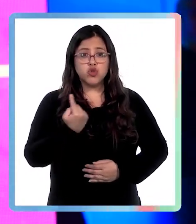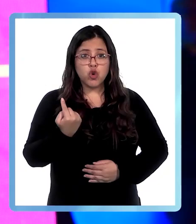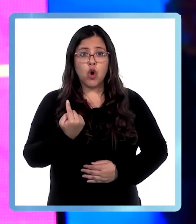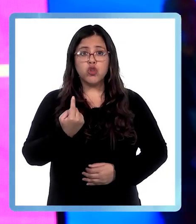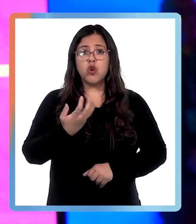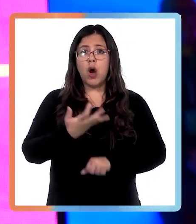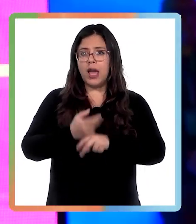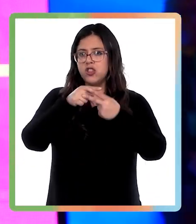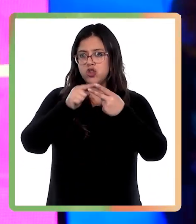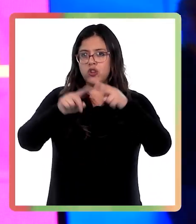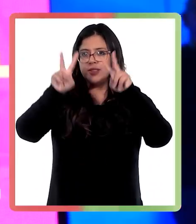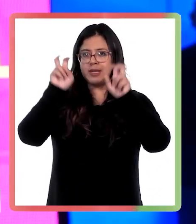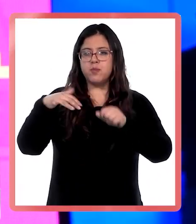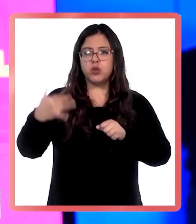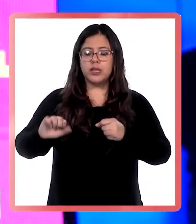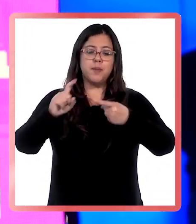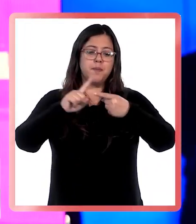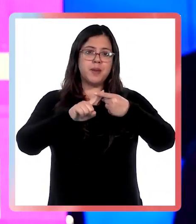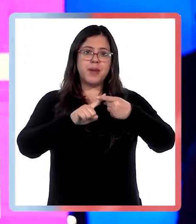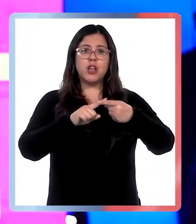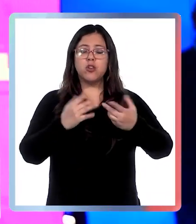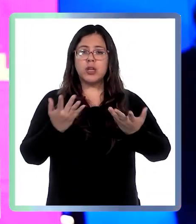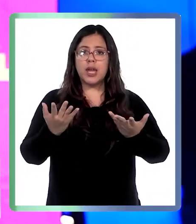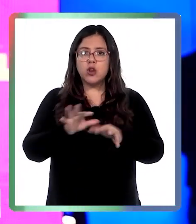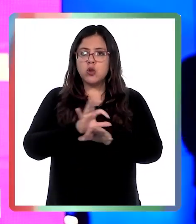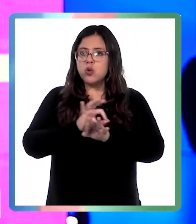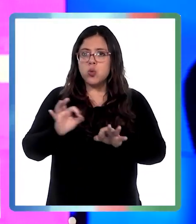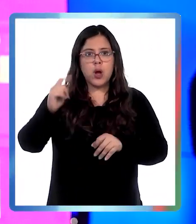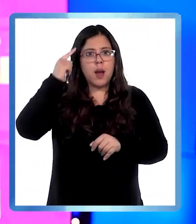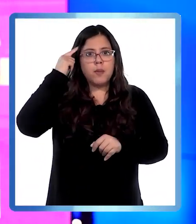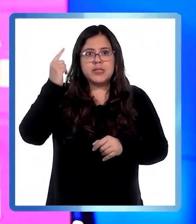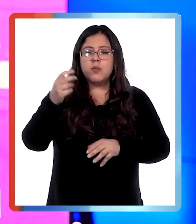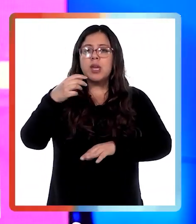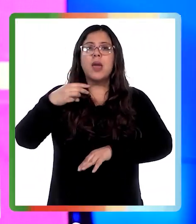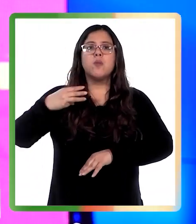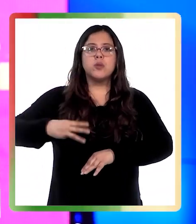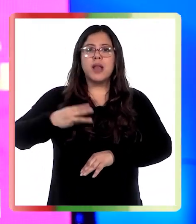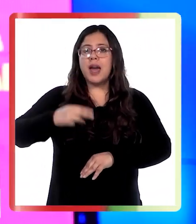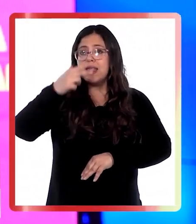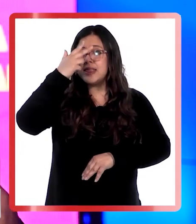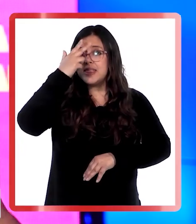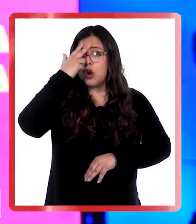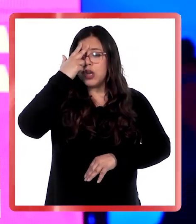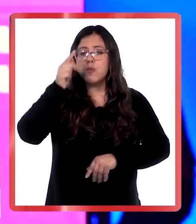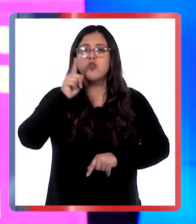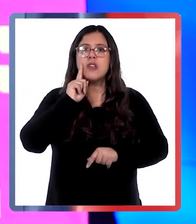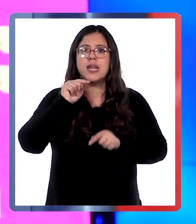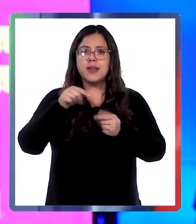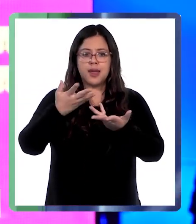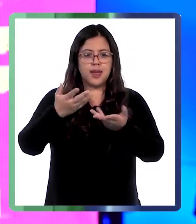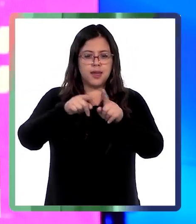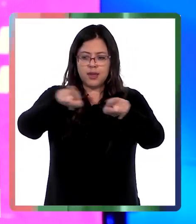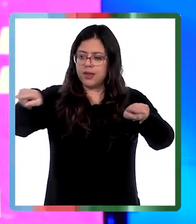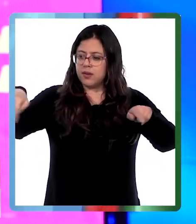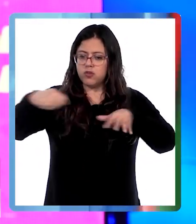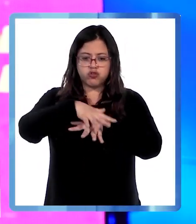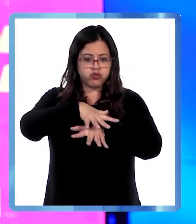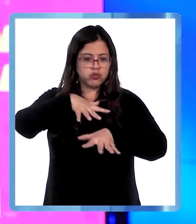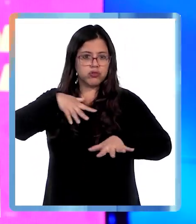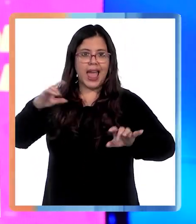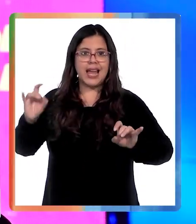nosotros tenemos dos alegrías una que era imp Era impensado que la municipalidad de coquimbo contara con un auditorio de esta calidad y hoy